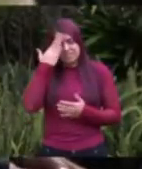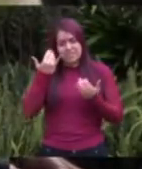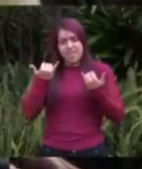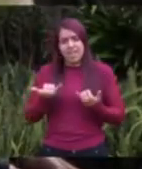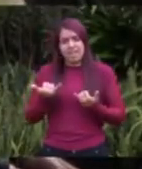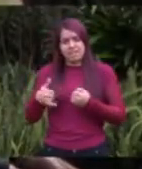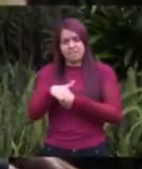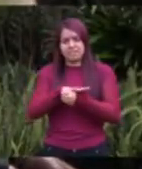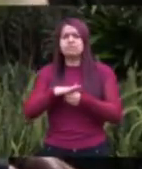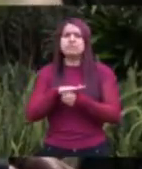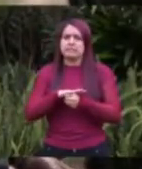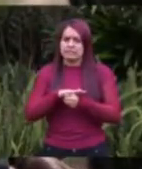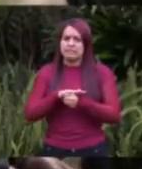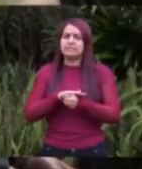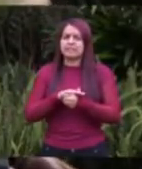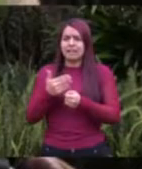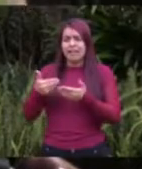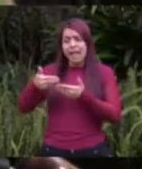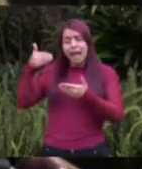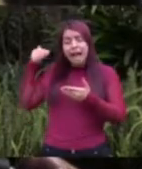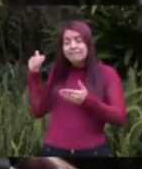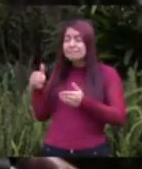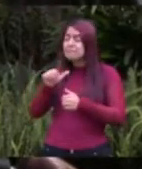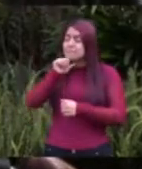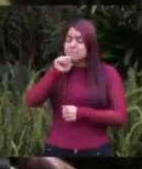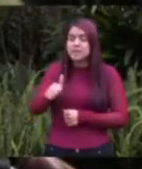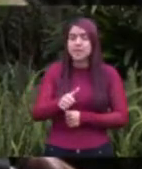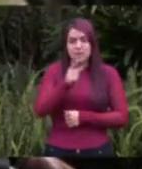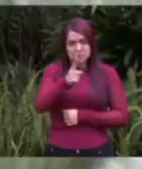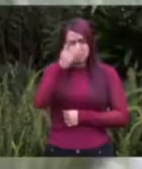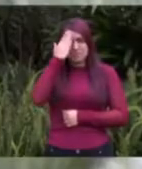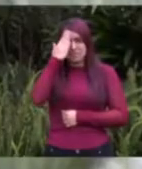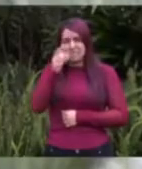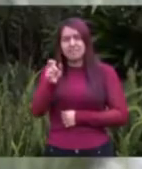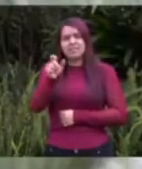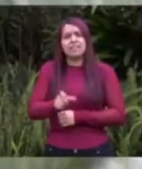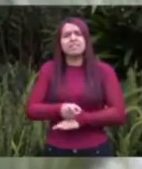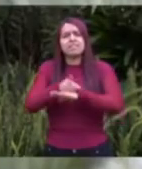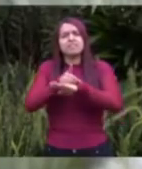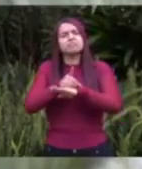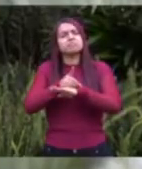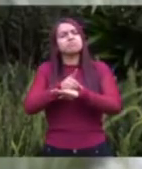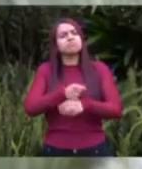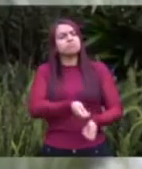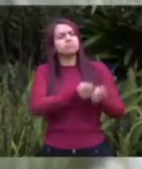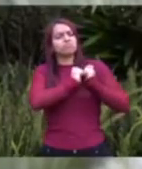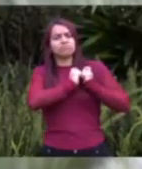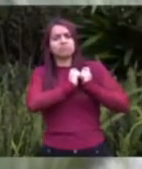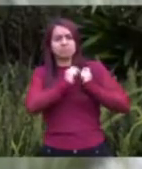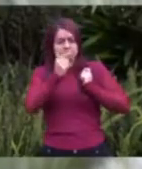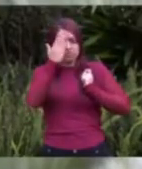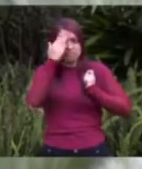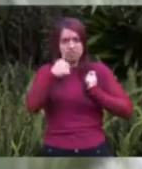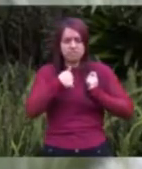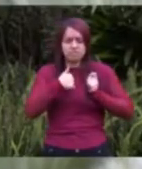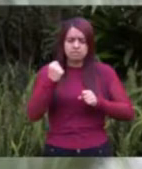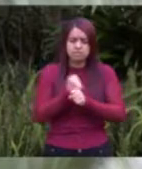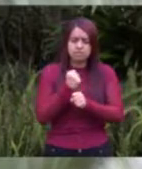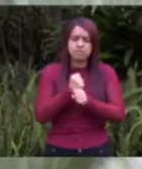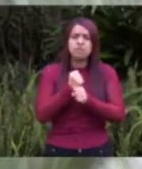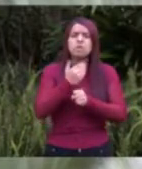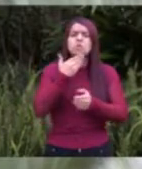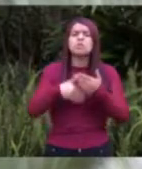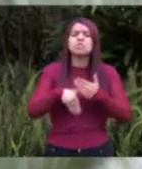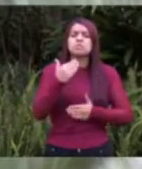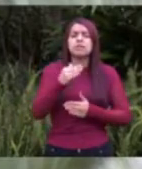todavía mucho más crítica. La doctora Linares asumió la presidencia de un órgano judicial que oficialmente comenzó labores en marzo